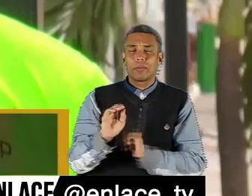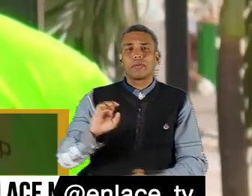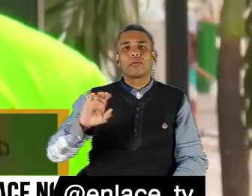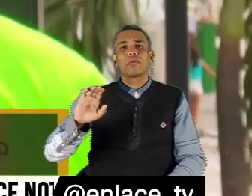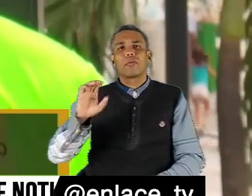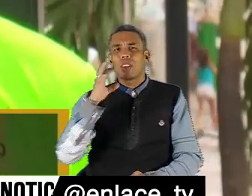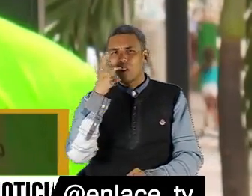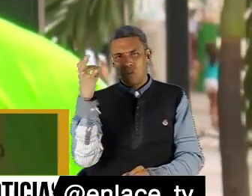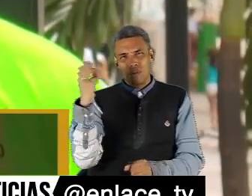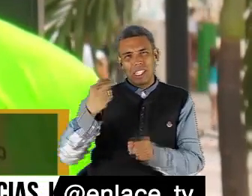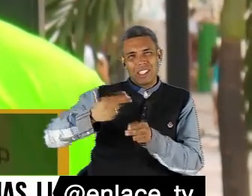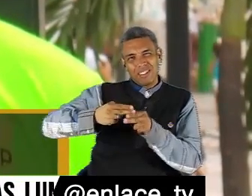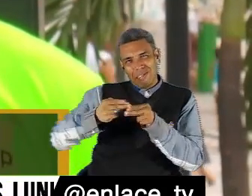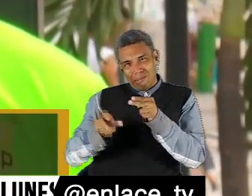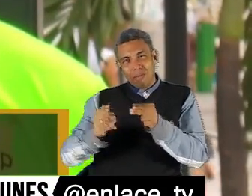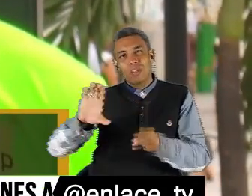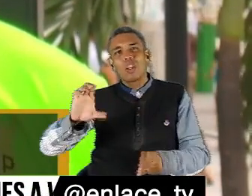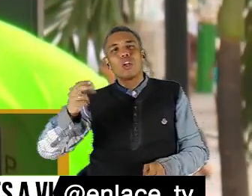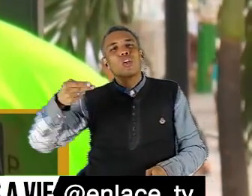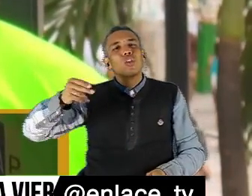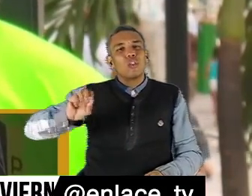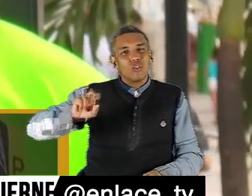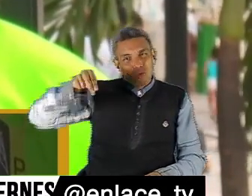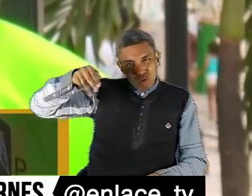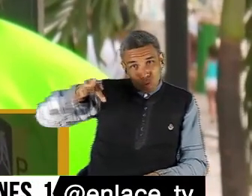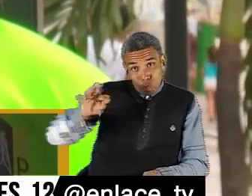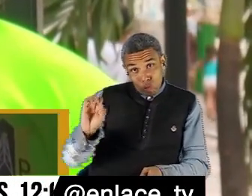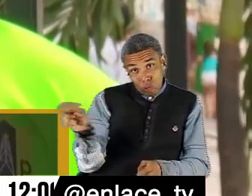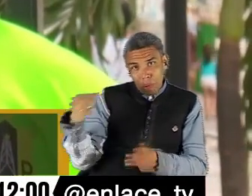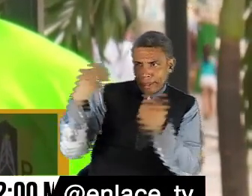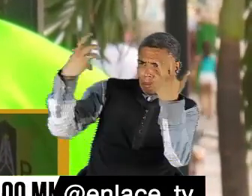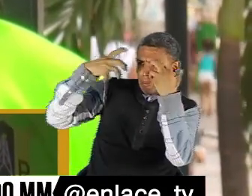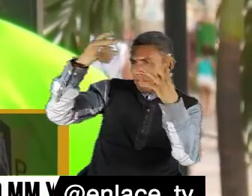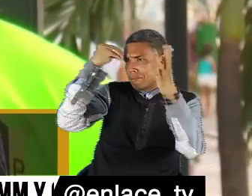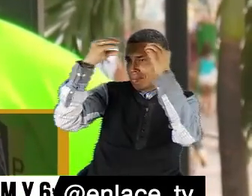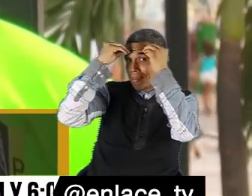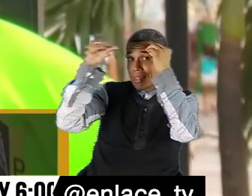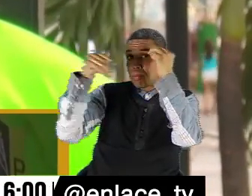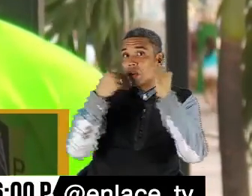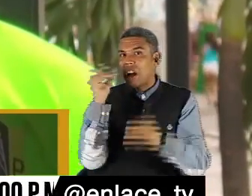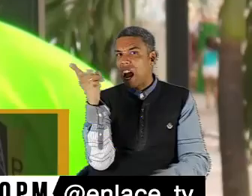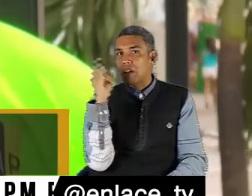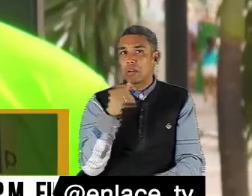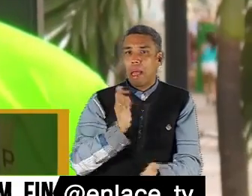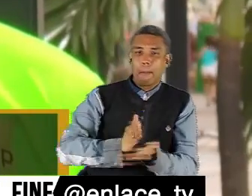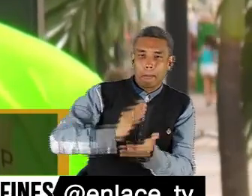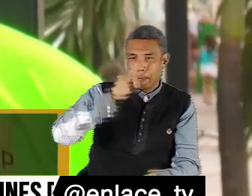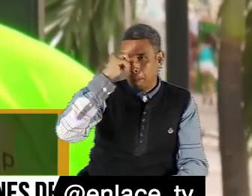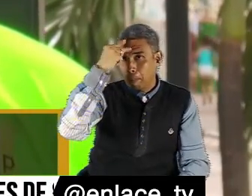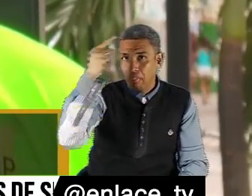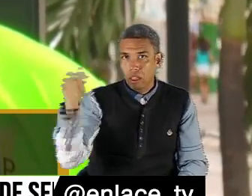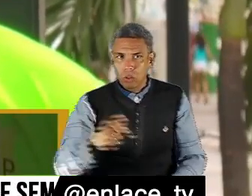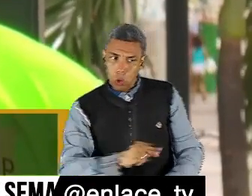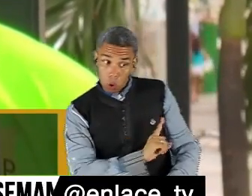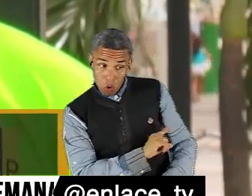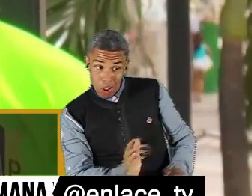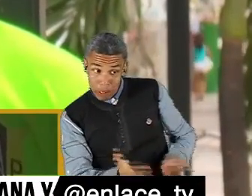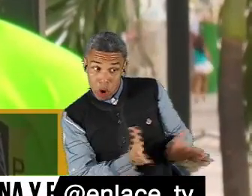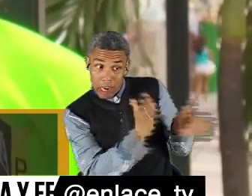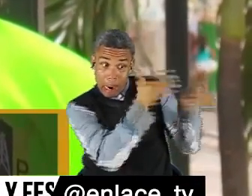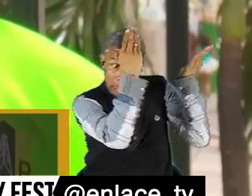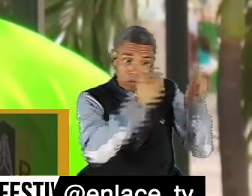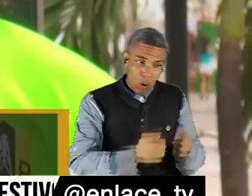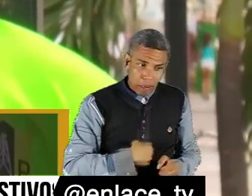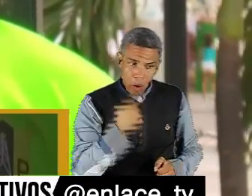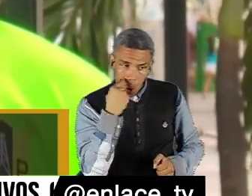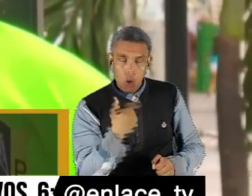entrenó y con selecciones Barranca. Y lo animaba uno cuando uno era embarrado. No sé, que se equivoca el que está en el campo. El que está en la tribuna no se equivoca. Arriba, ahí me